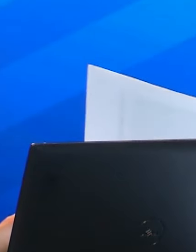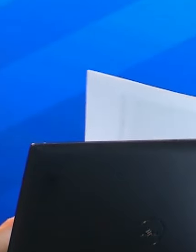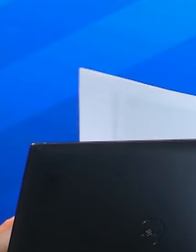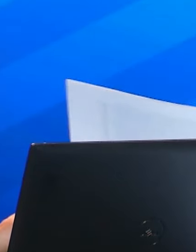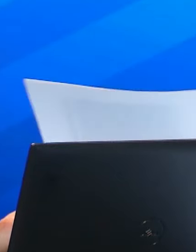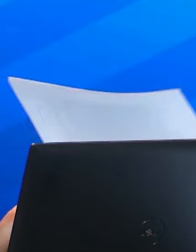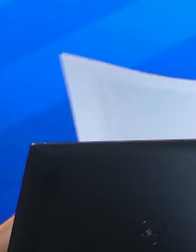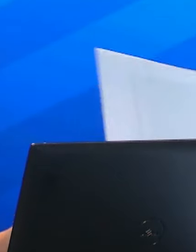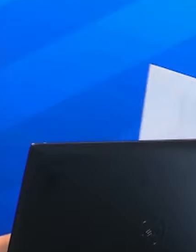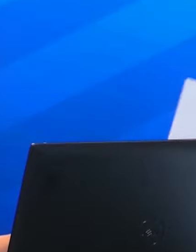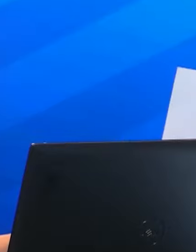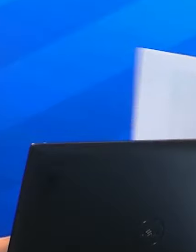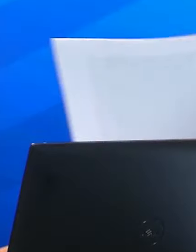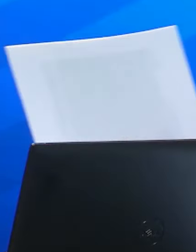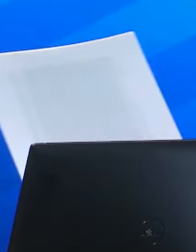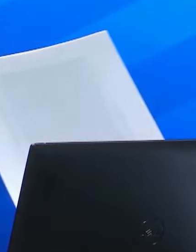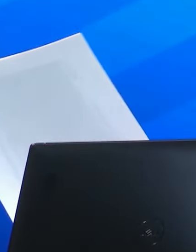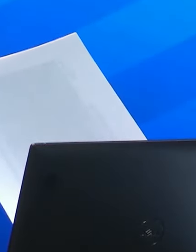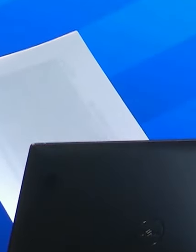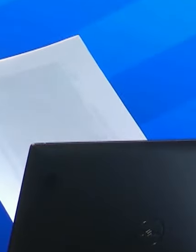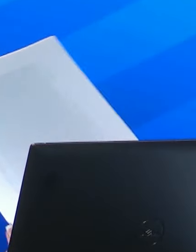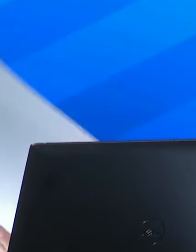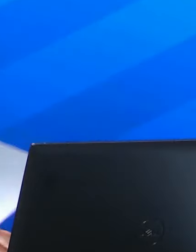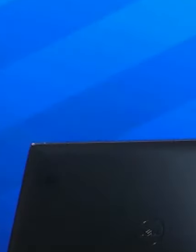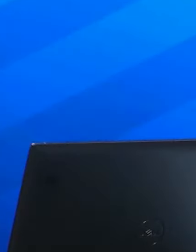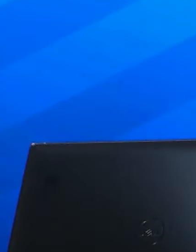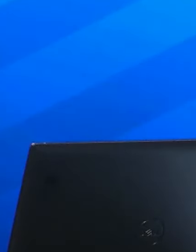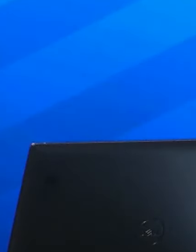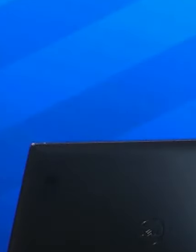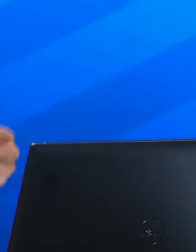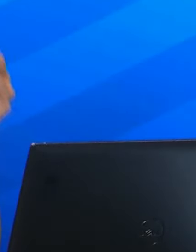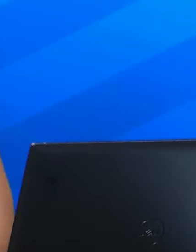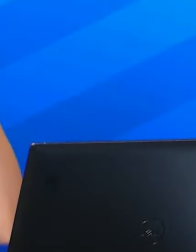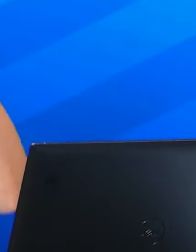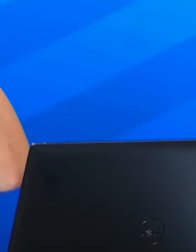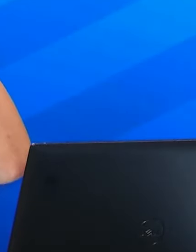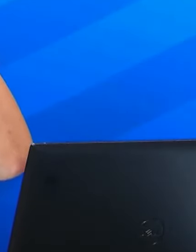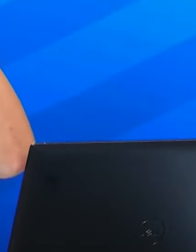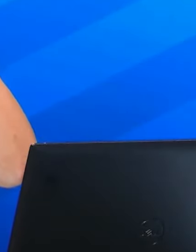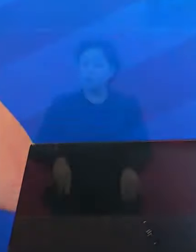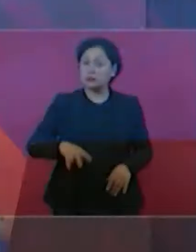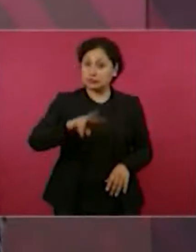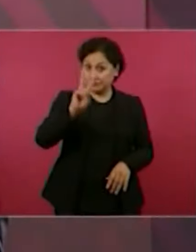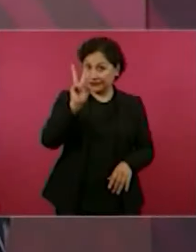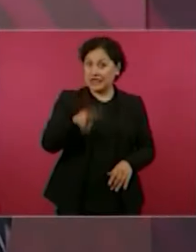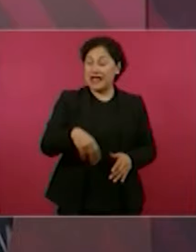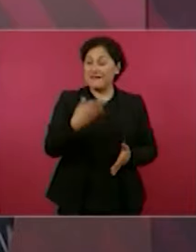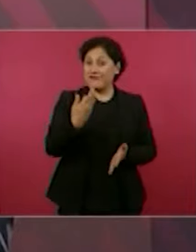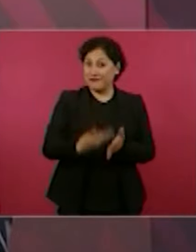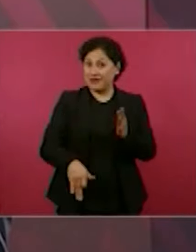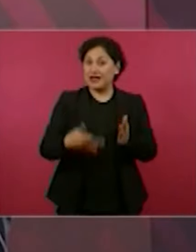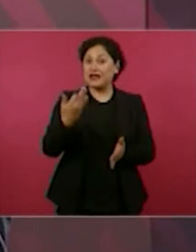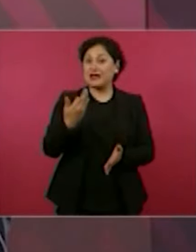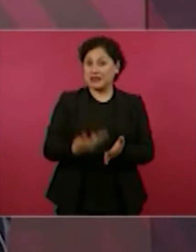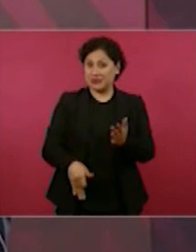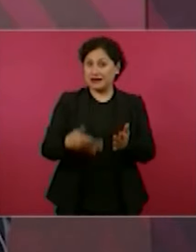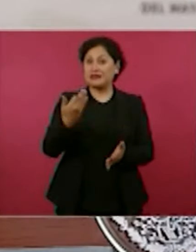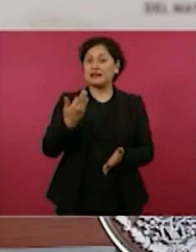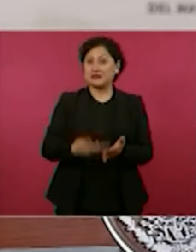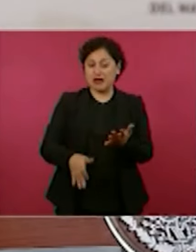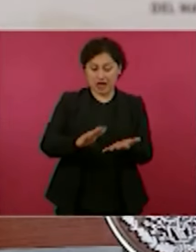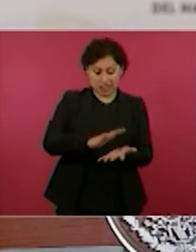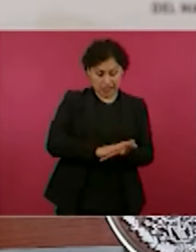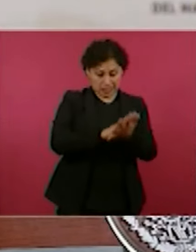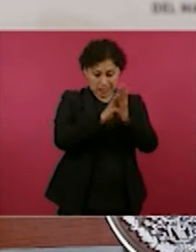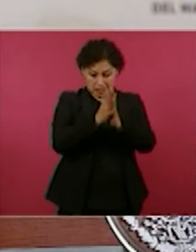presidente, sí. Alguien se quedará con la idea de que es corrupta. Así es. No. Digamos, sí la atacó, pues sí fue grave el